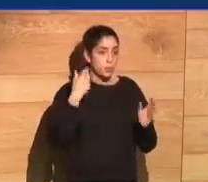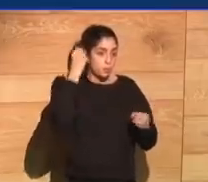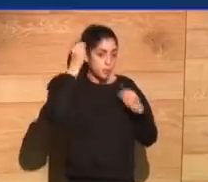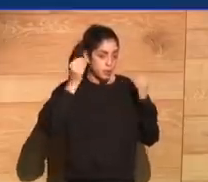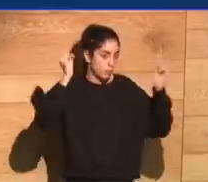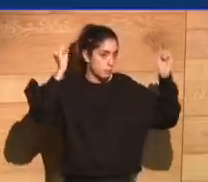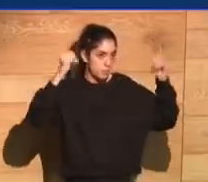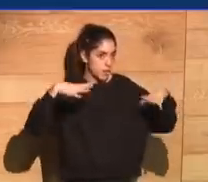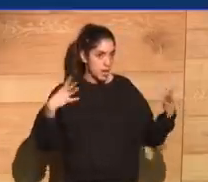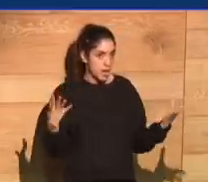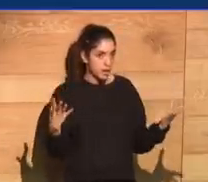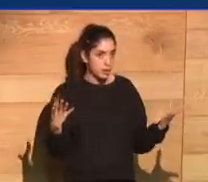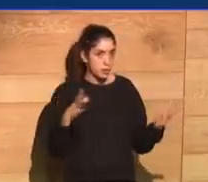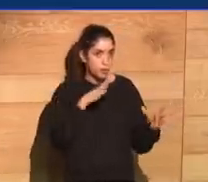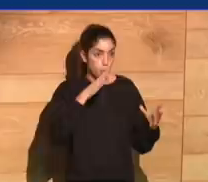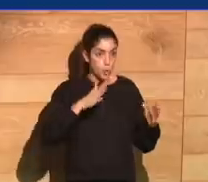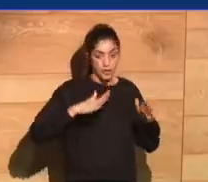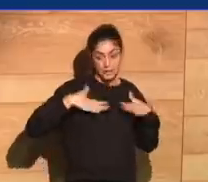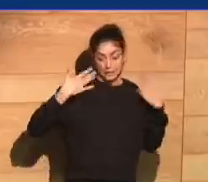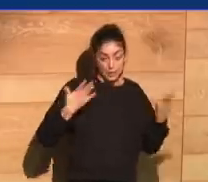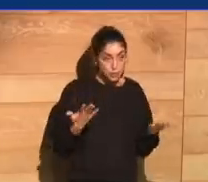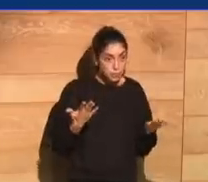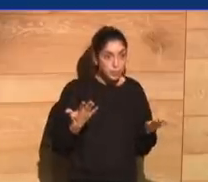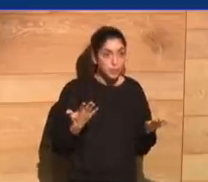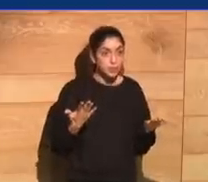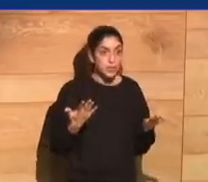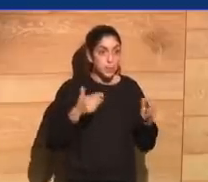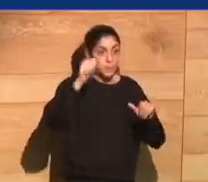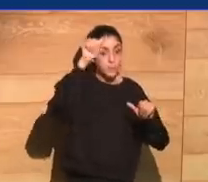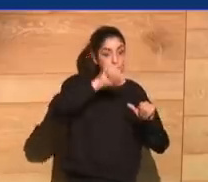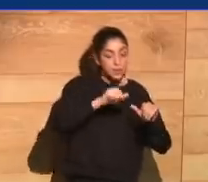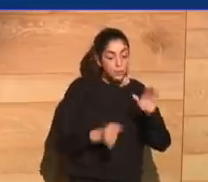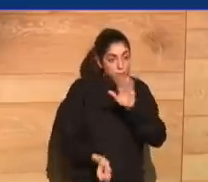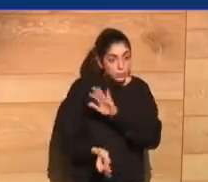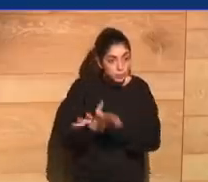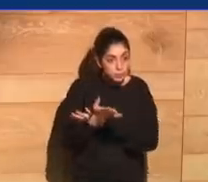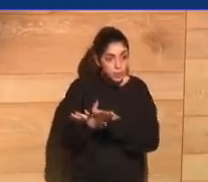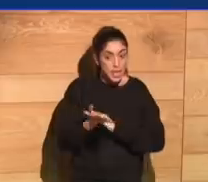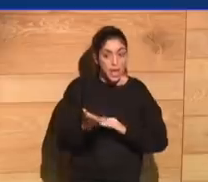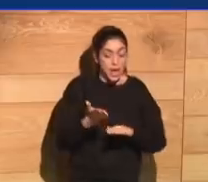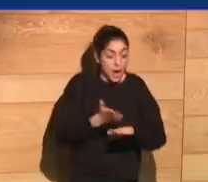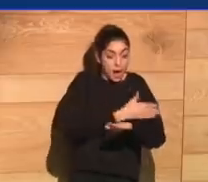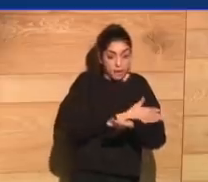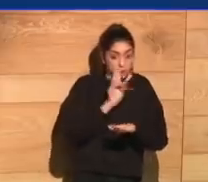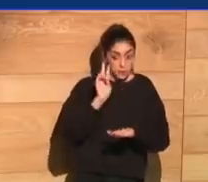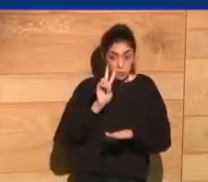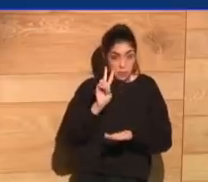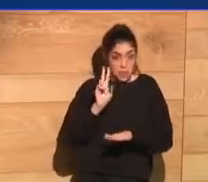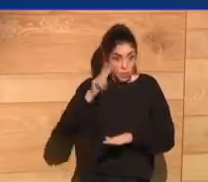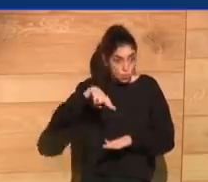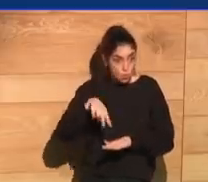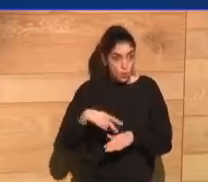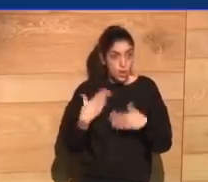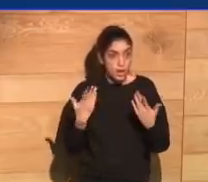milagro. Es decir, es que de repente ocurre esta película sin preverlo. De repente se da con el actor